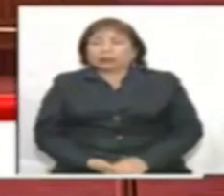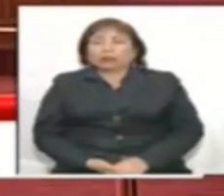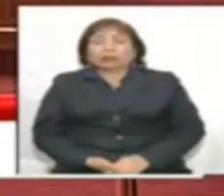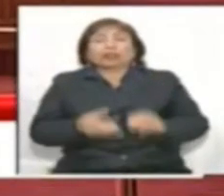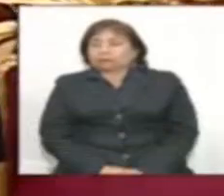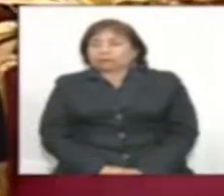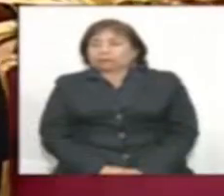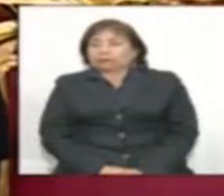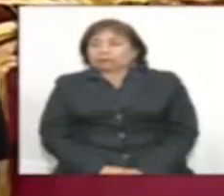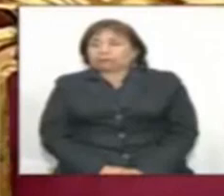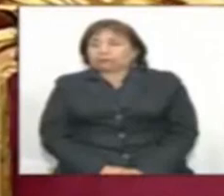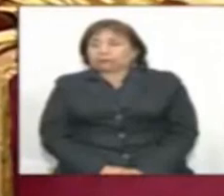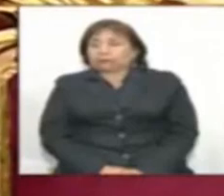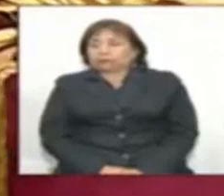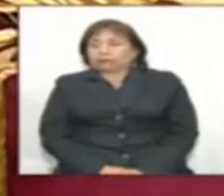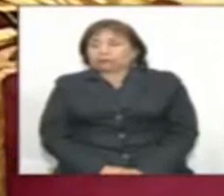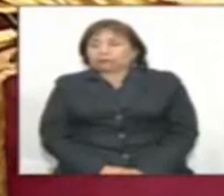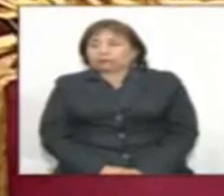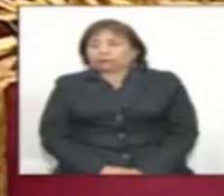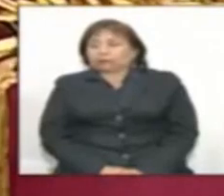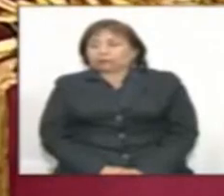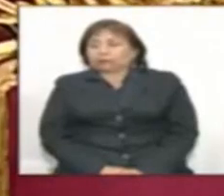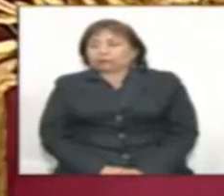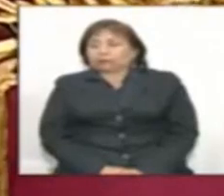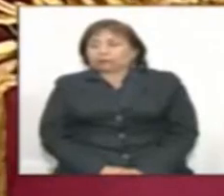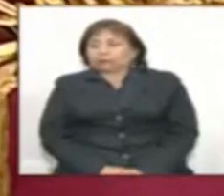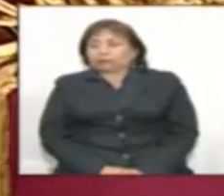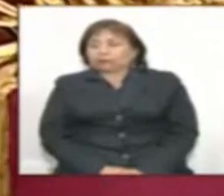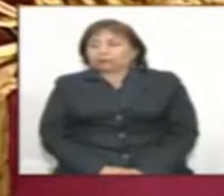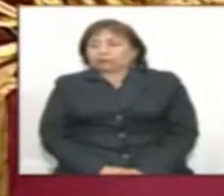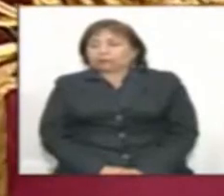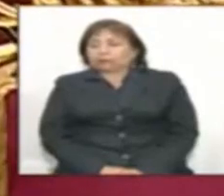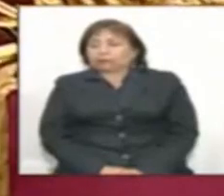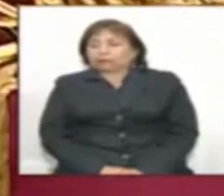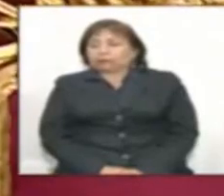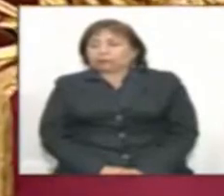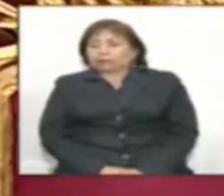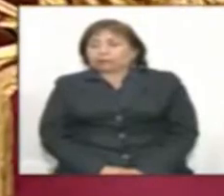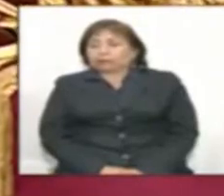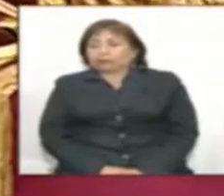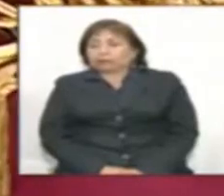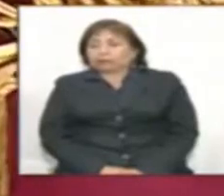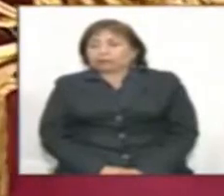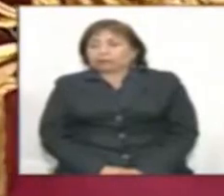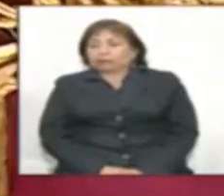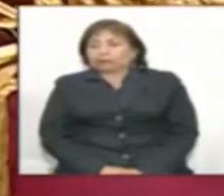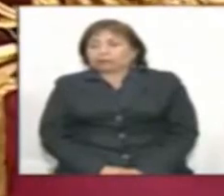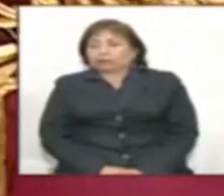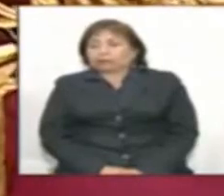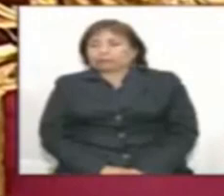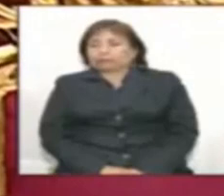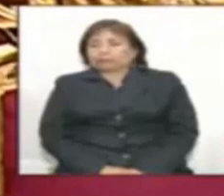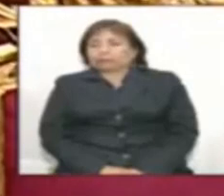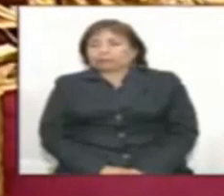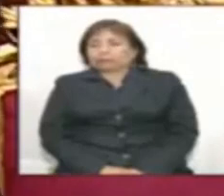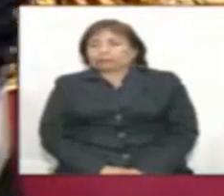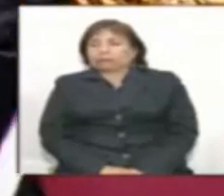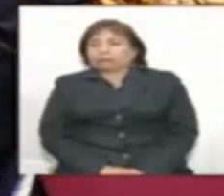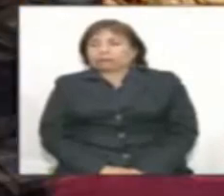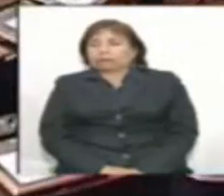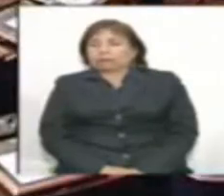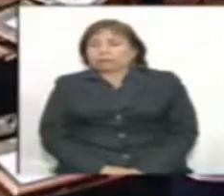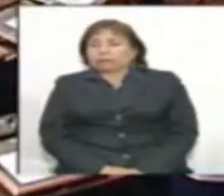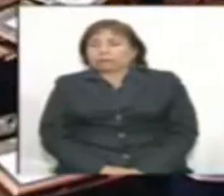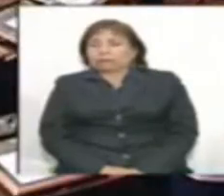los órganos competentes. El Congreso que presidía Merino fue elegido en enero de este año tras el cierre constitucional del anterior Parlamento que